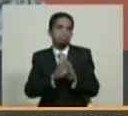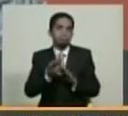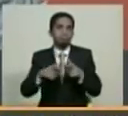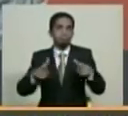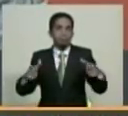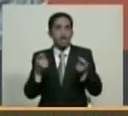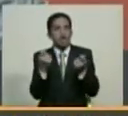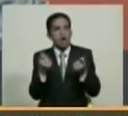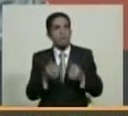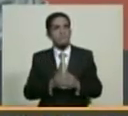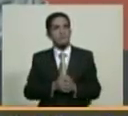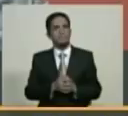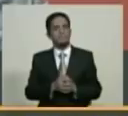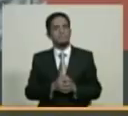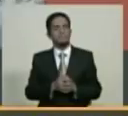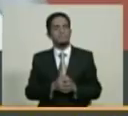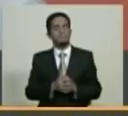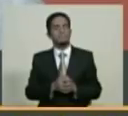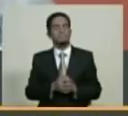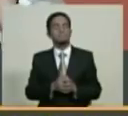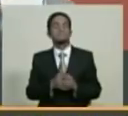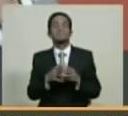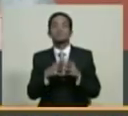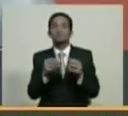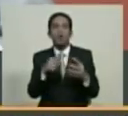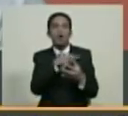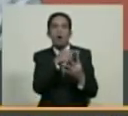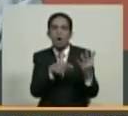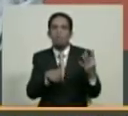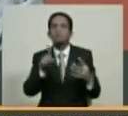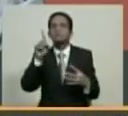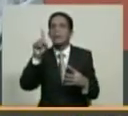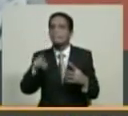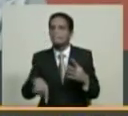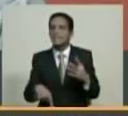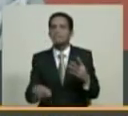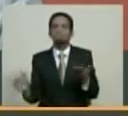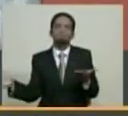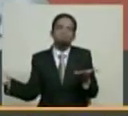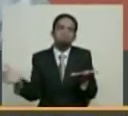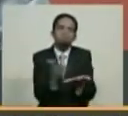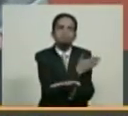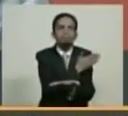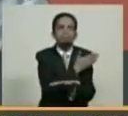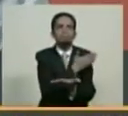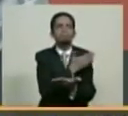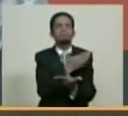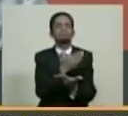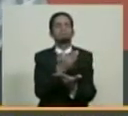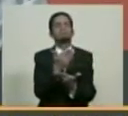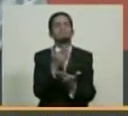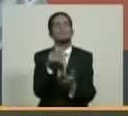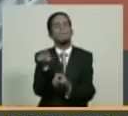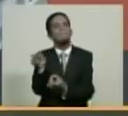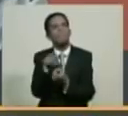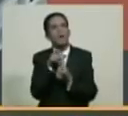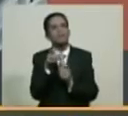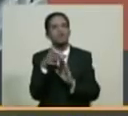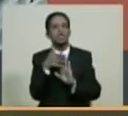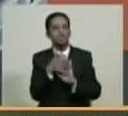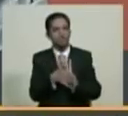gobierno. Bueno, ahí también todos los aranceles están exonerados en todos los equipamientos que tienen que ver con el